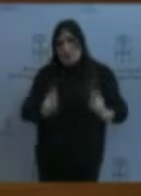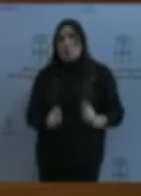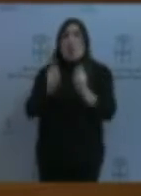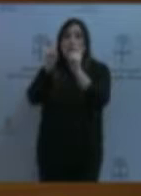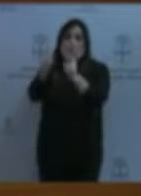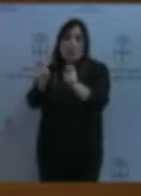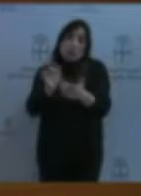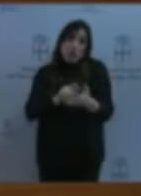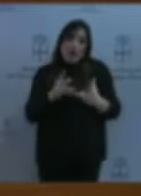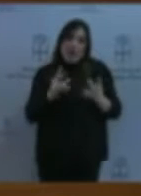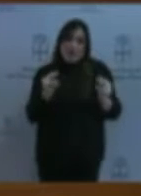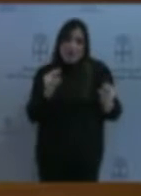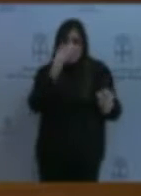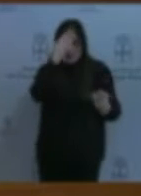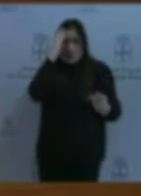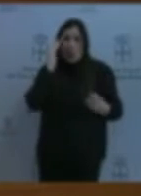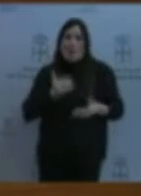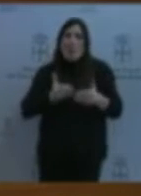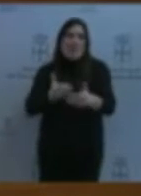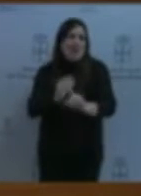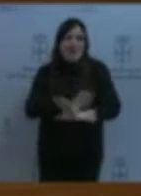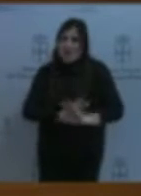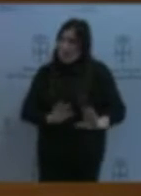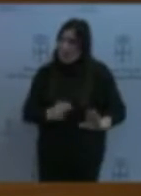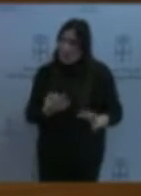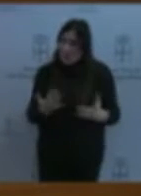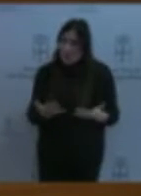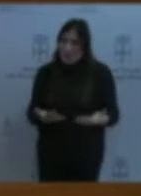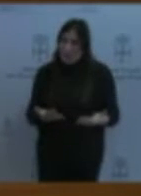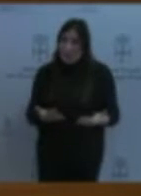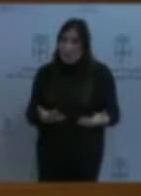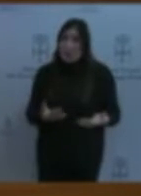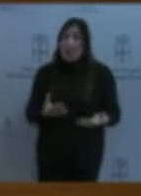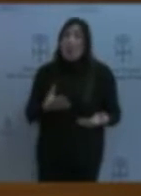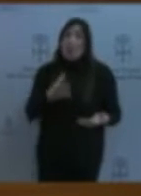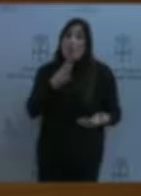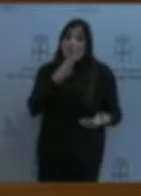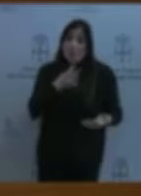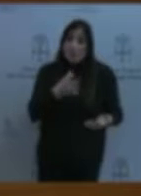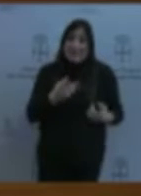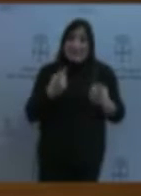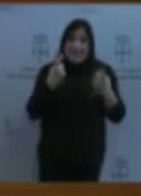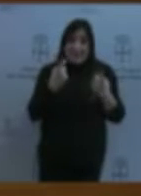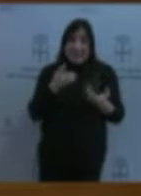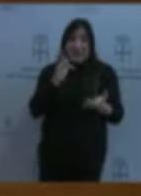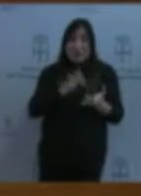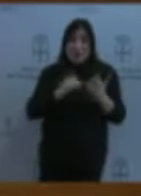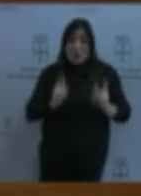dilación, para no encontrarnos con que cuando se adjudique, como ya ocurrió en